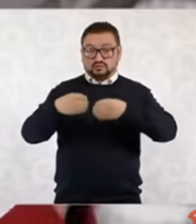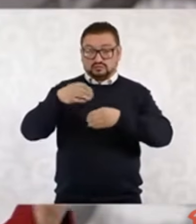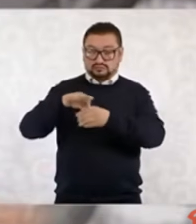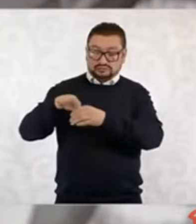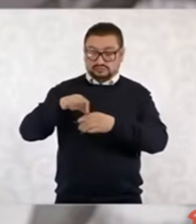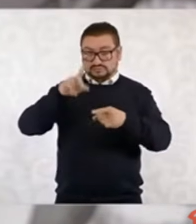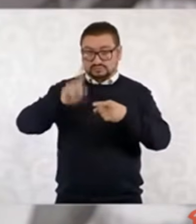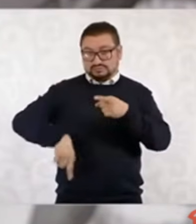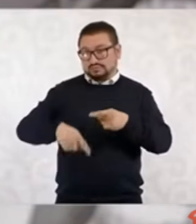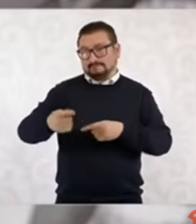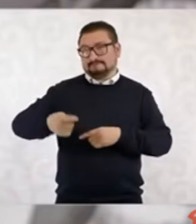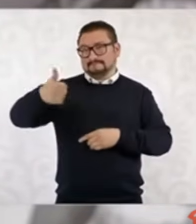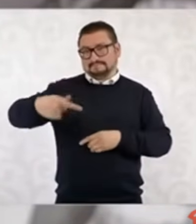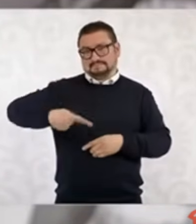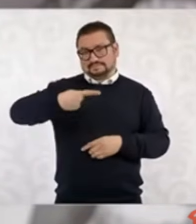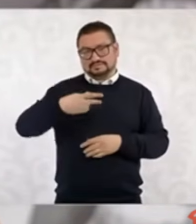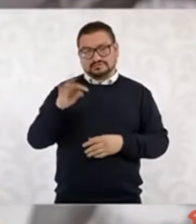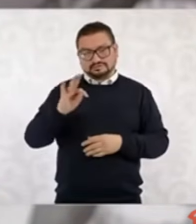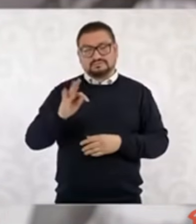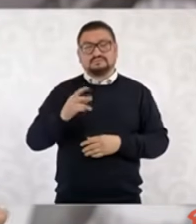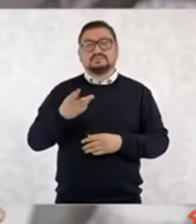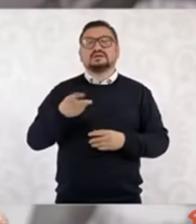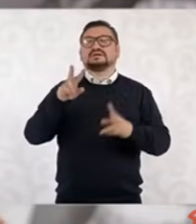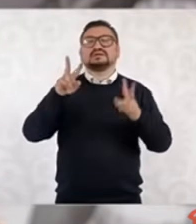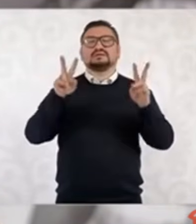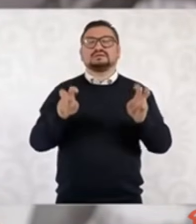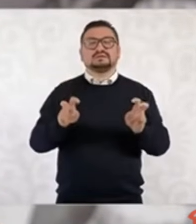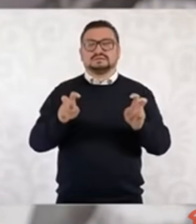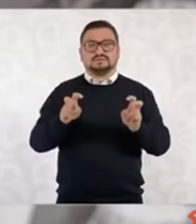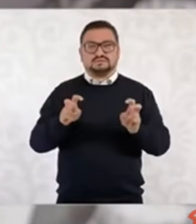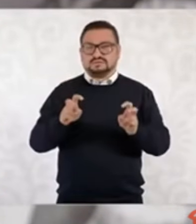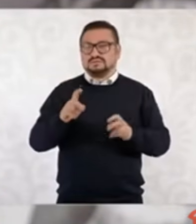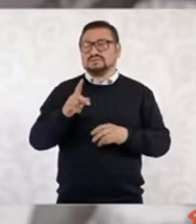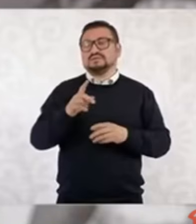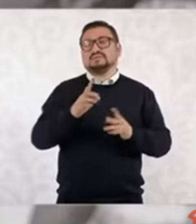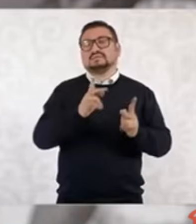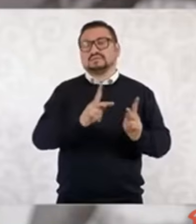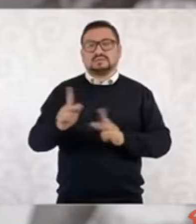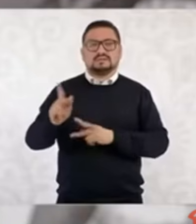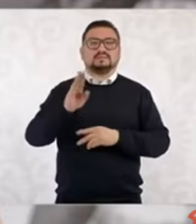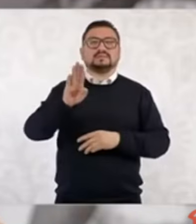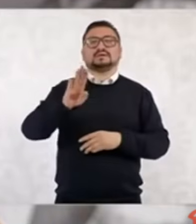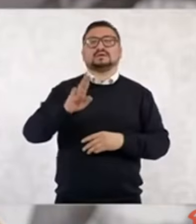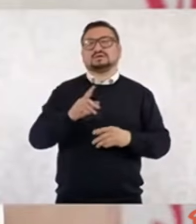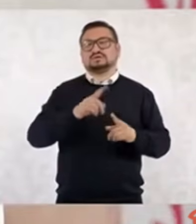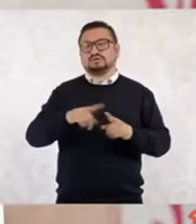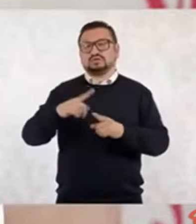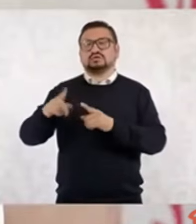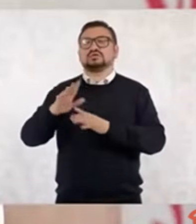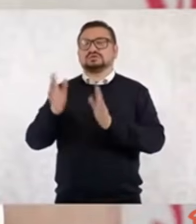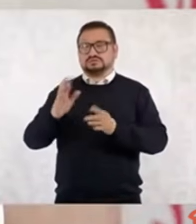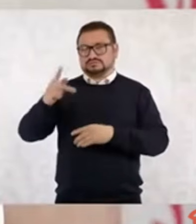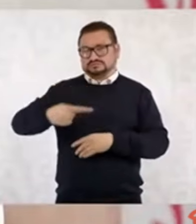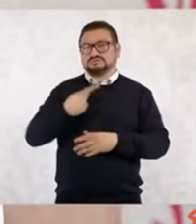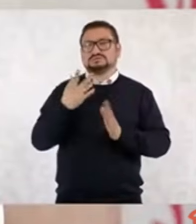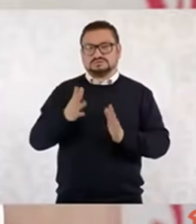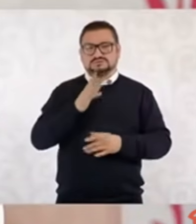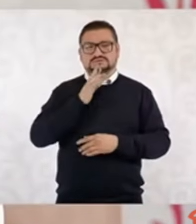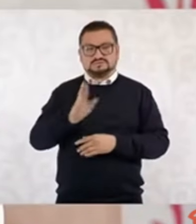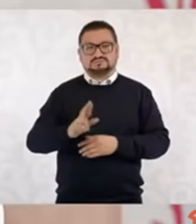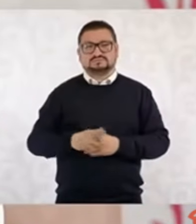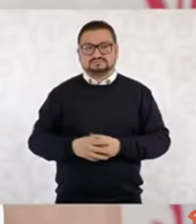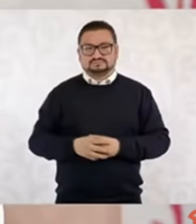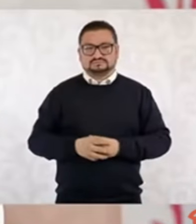pues es la primera vez que se pregunta. Pero el tema del plan B, todo lo demás se ha preguntado.